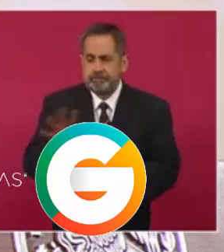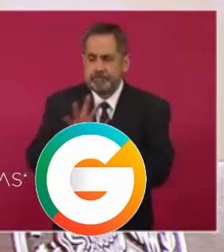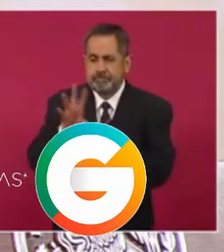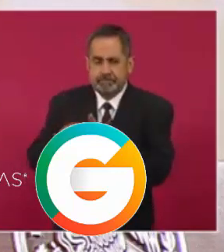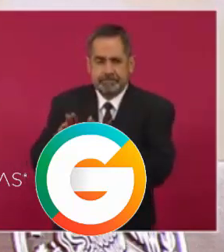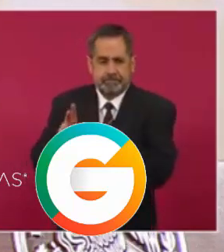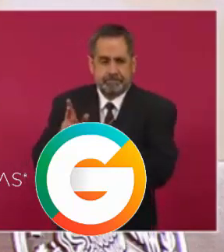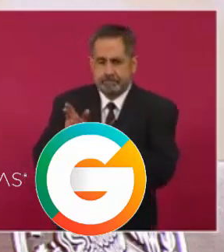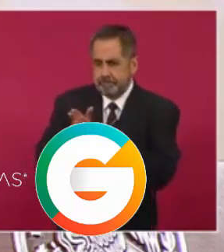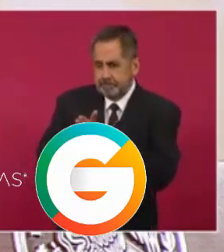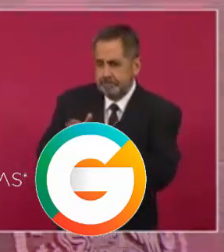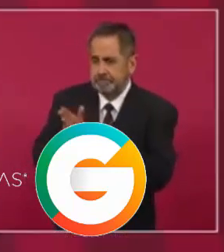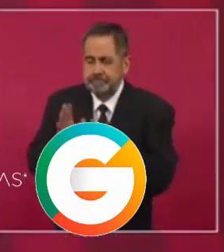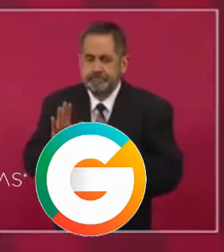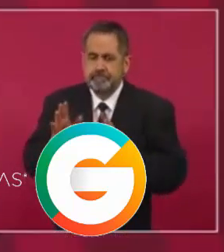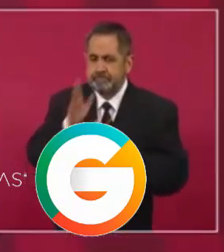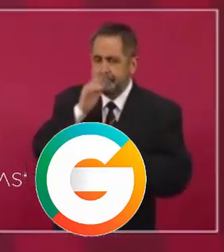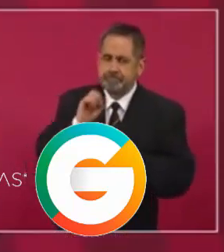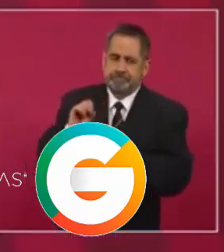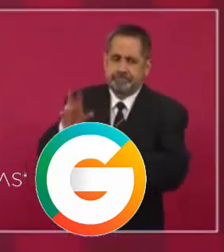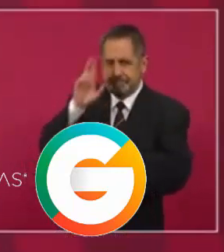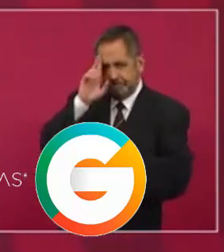complicado meterse.